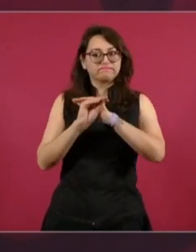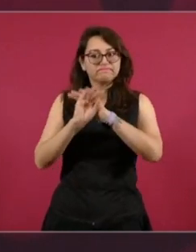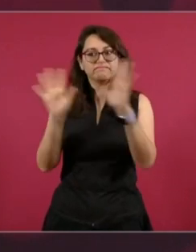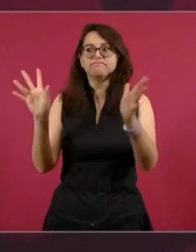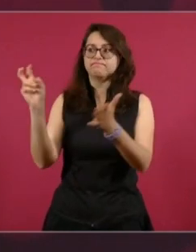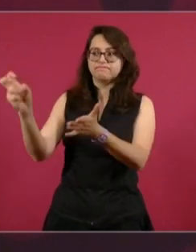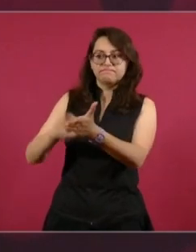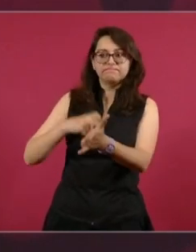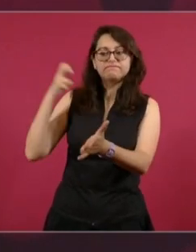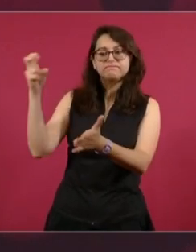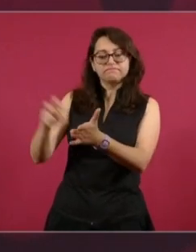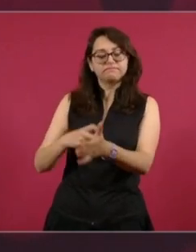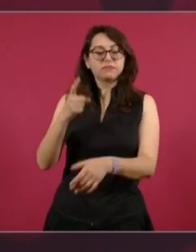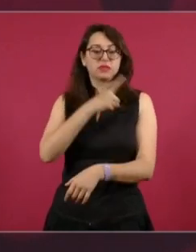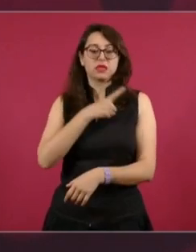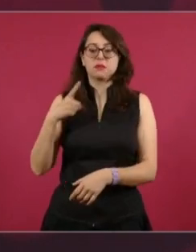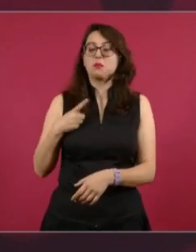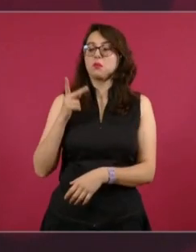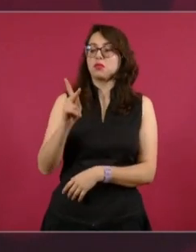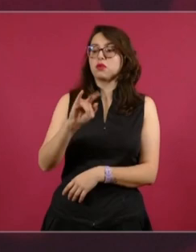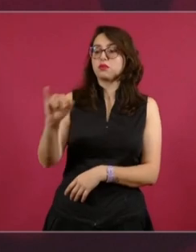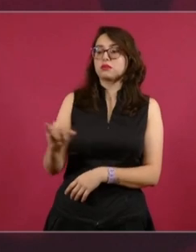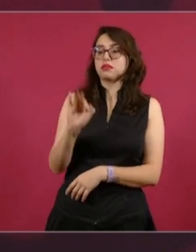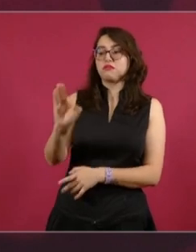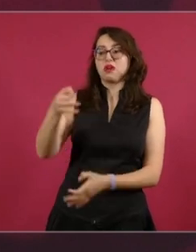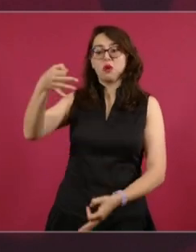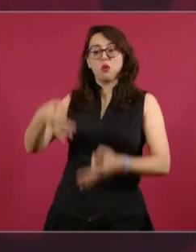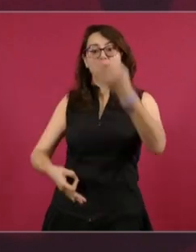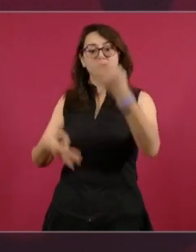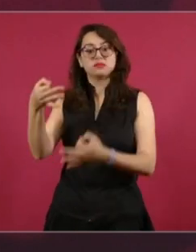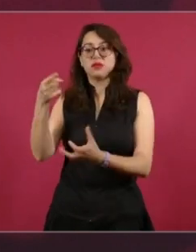una renovación tajante.